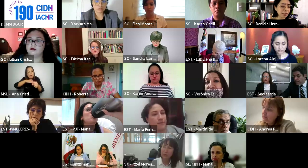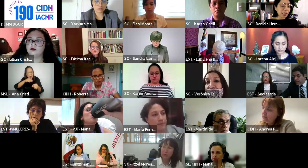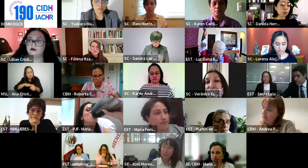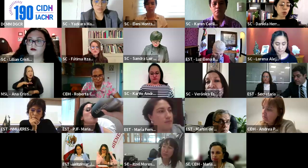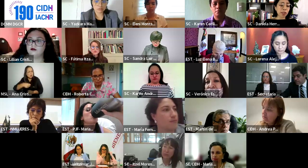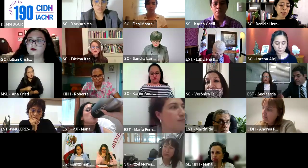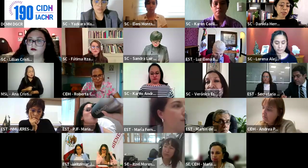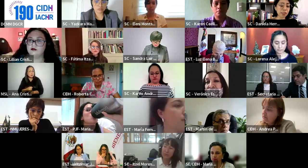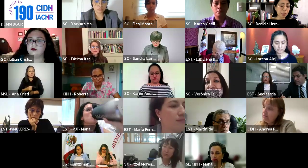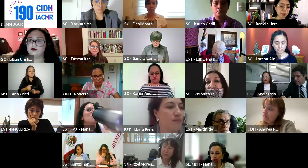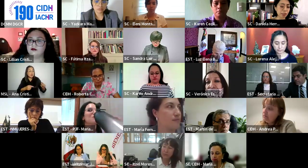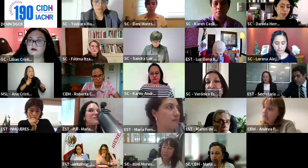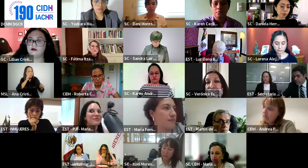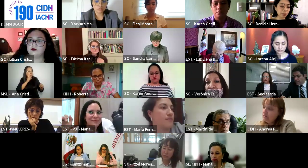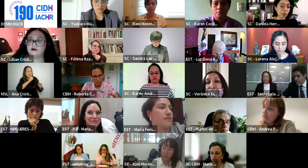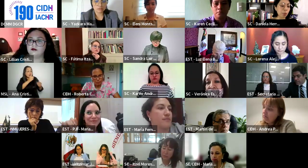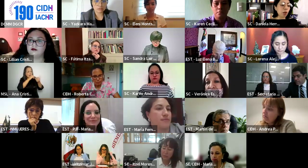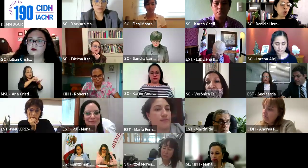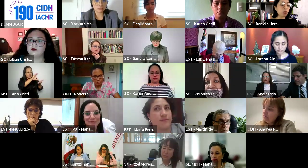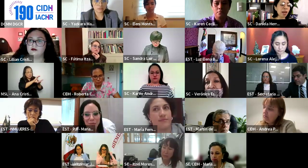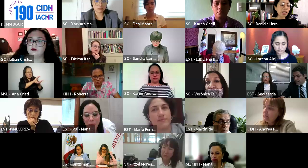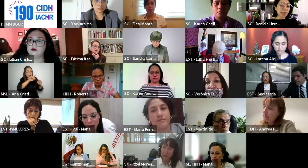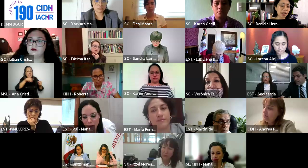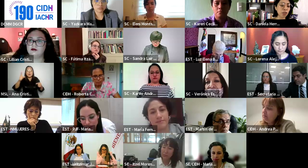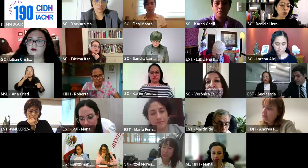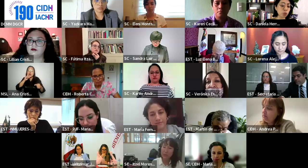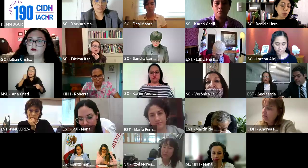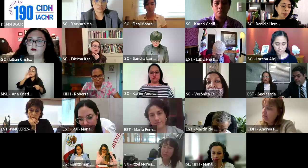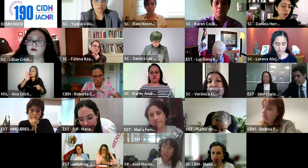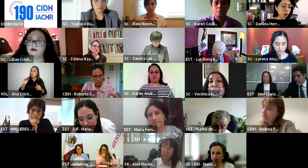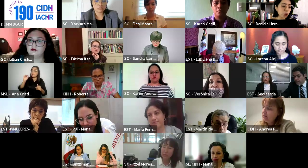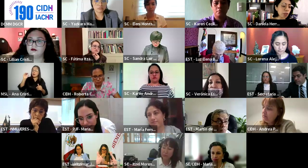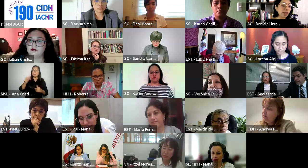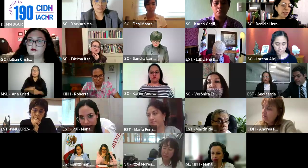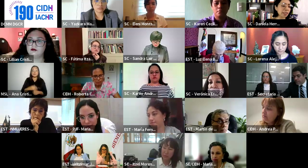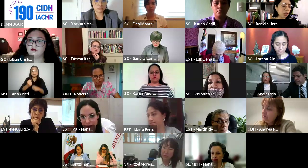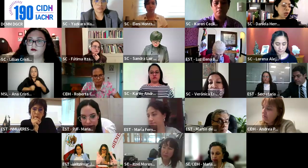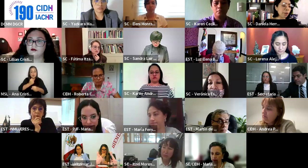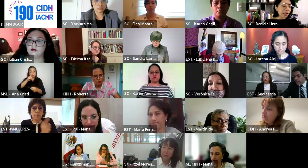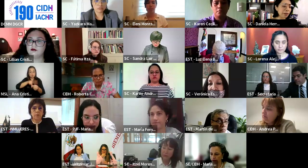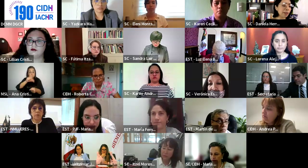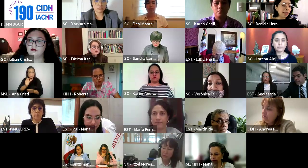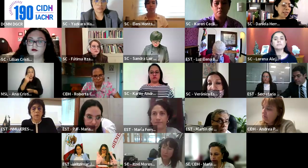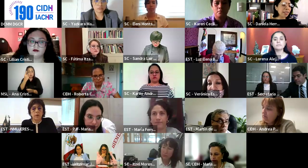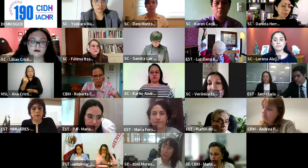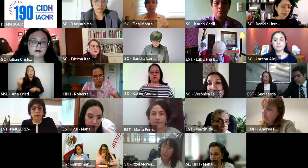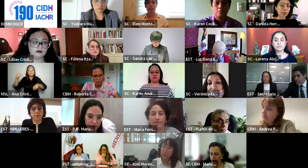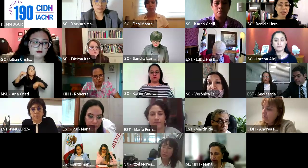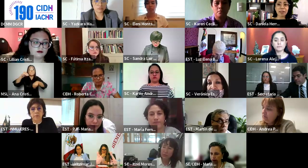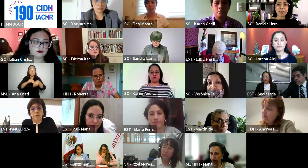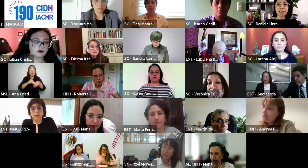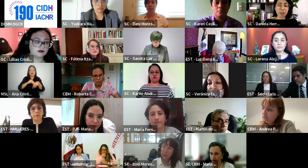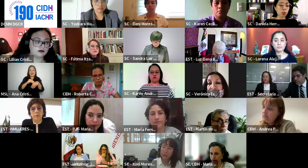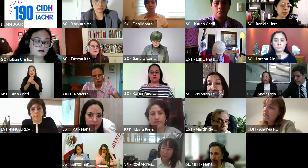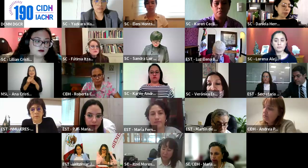6 puntos porcentuales más que las mujeres sin discapacidad. Pero no fue hasta el año 2021 que se integró la variable de